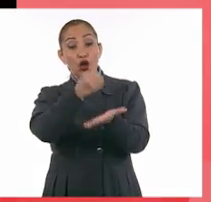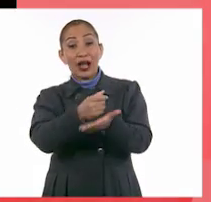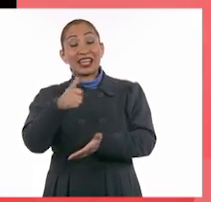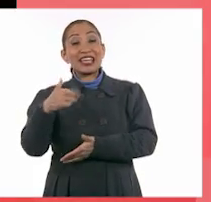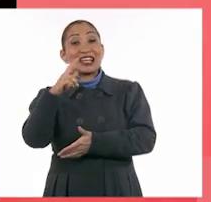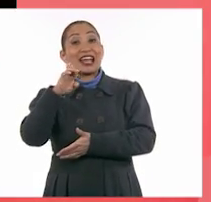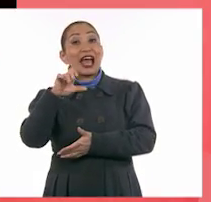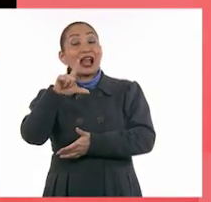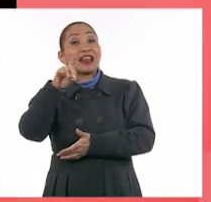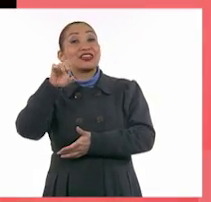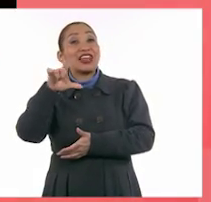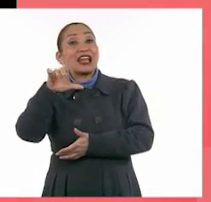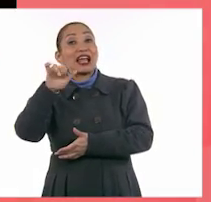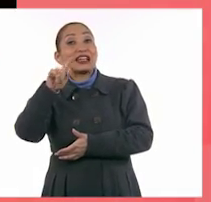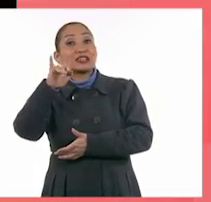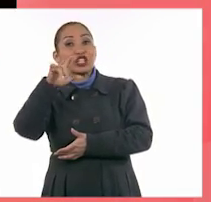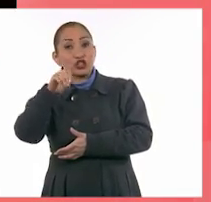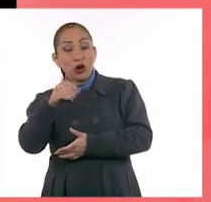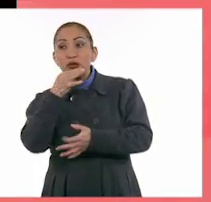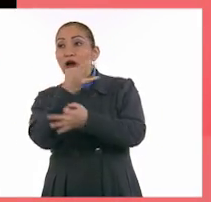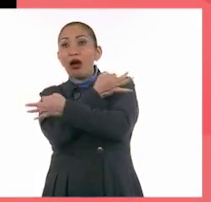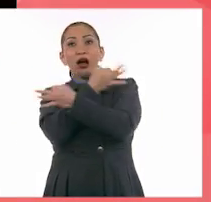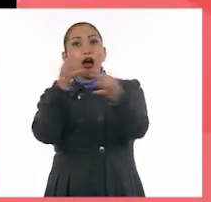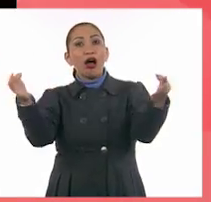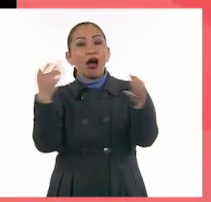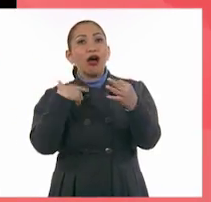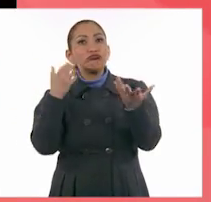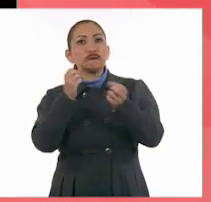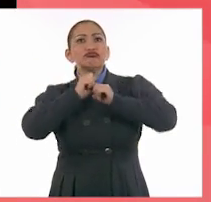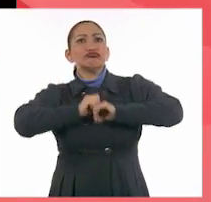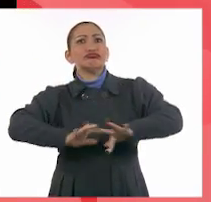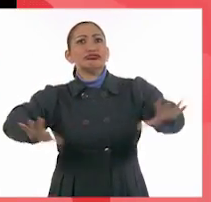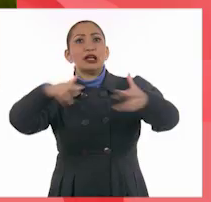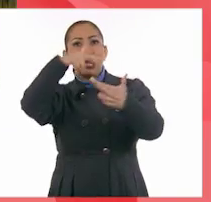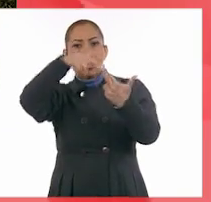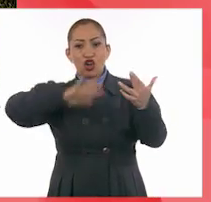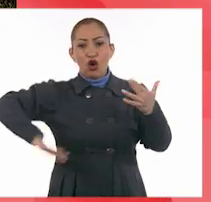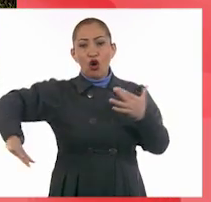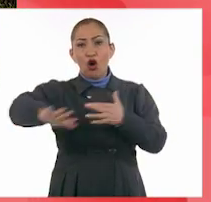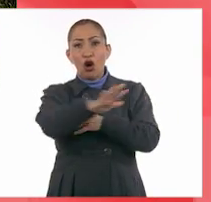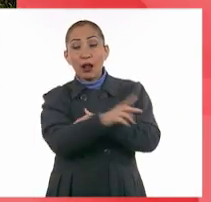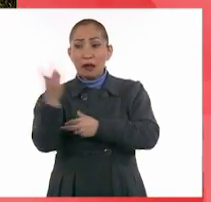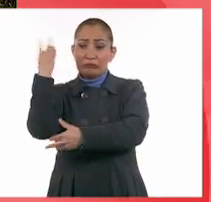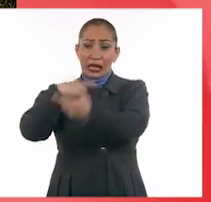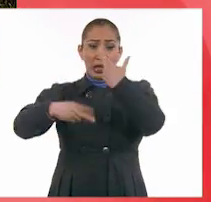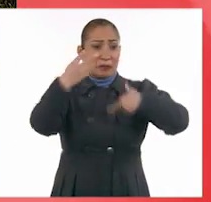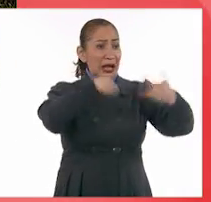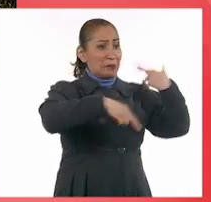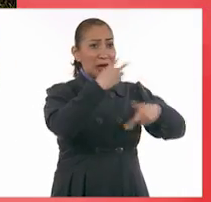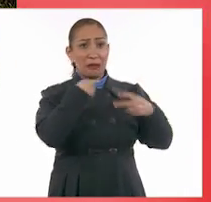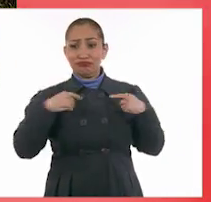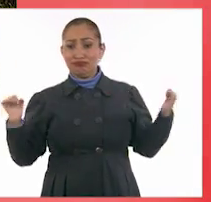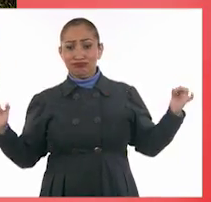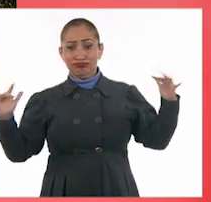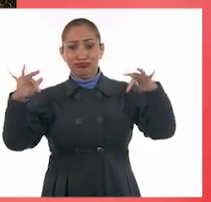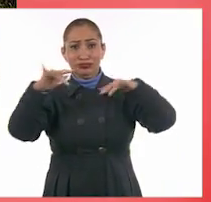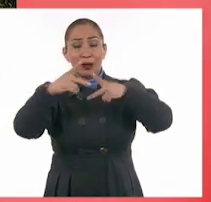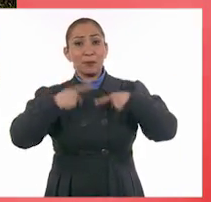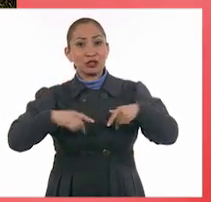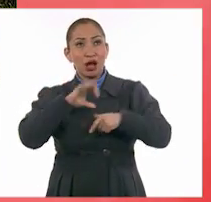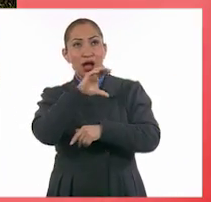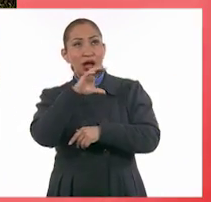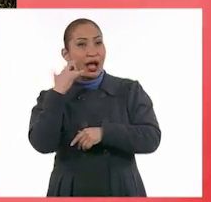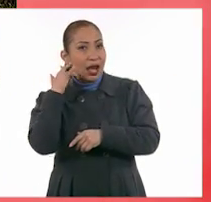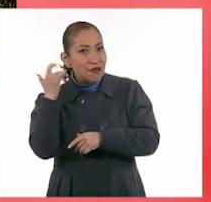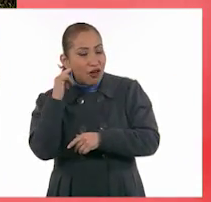Castillo. Entonces se hace un anuncio a nivel regional, empiezan a llegar vecinos de todos lados, de